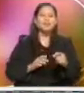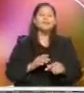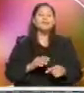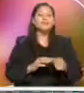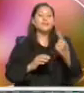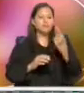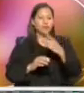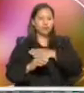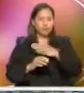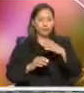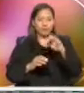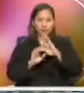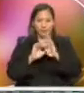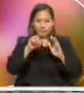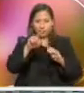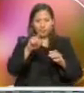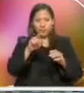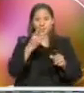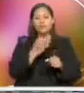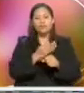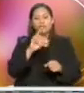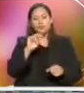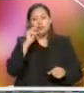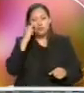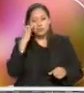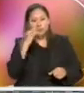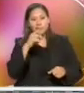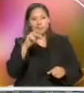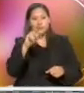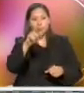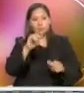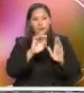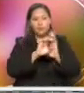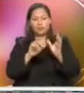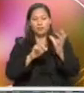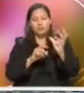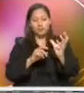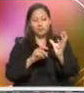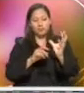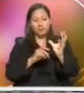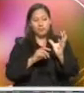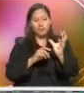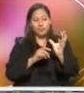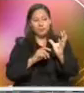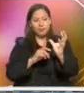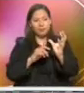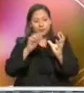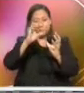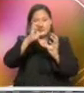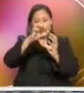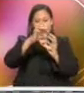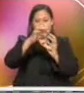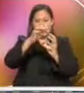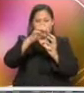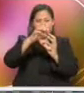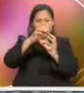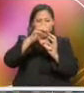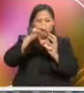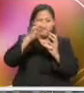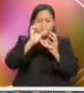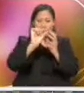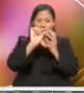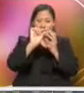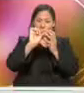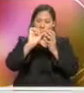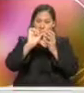Sí. es, si ustedes quitan bueno, ahorita ya no se va a ver, pero Sí. si ustedes le arrancan como justo donde se agarra el aguacate, ¿no? Sí, el De